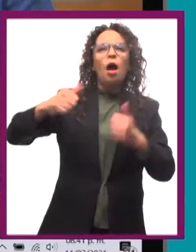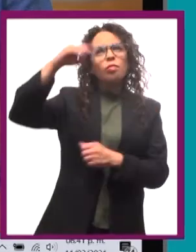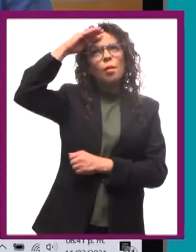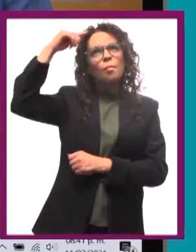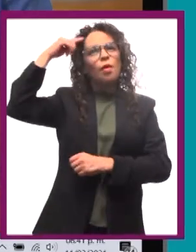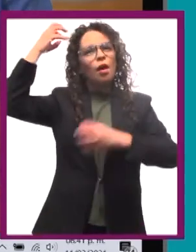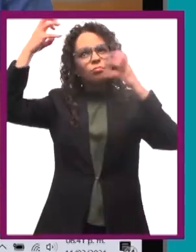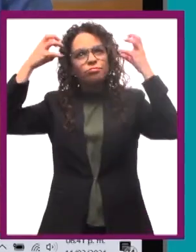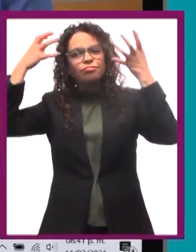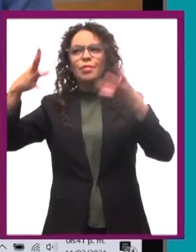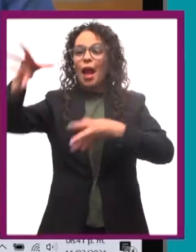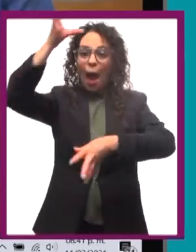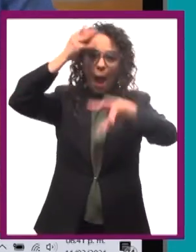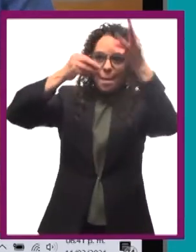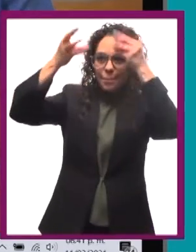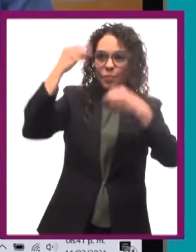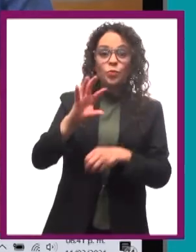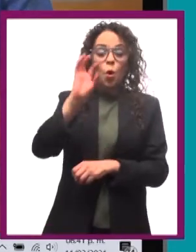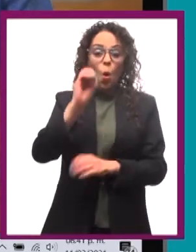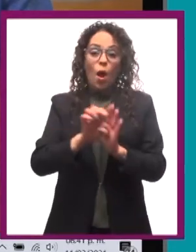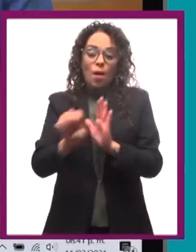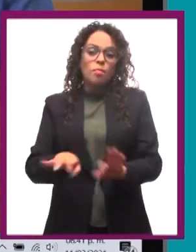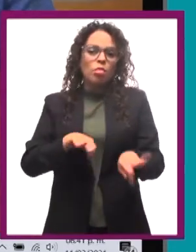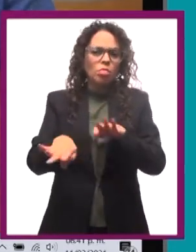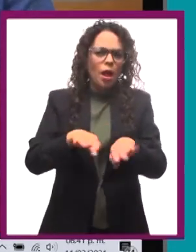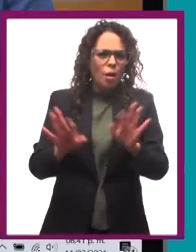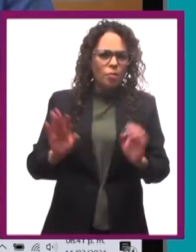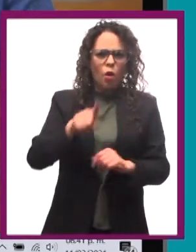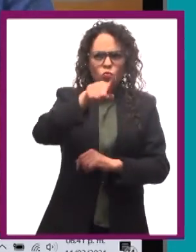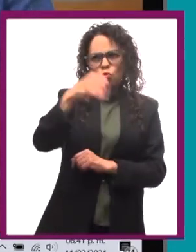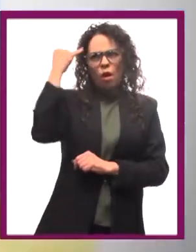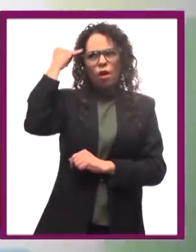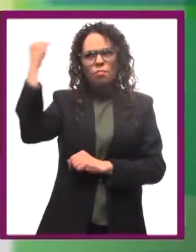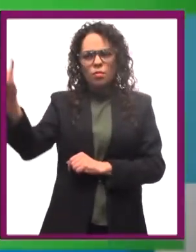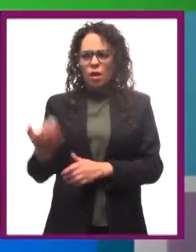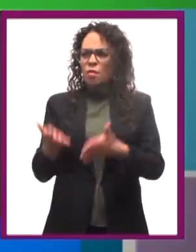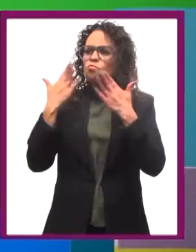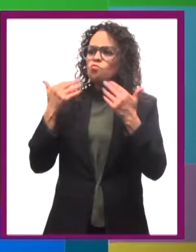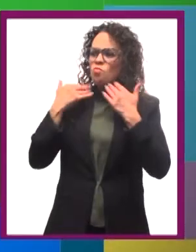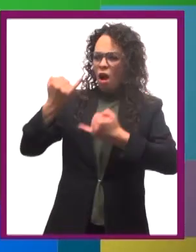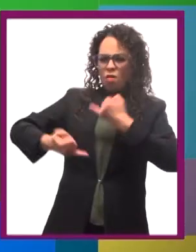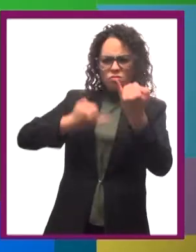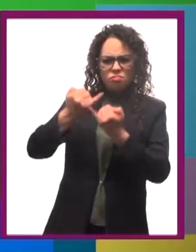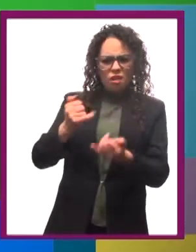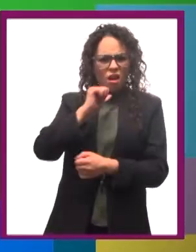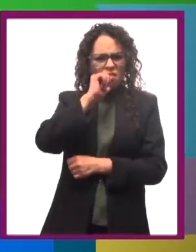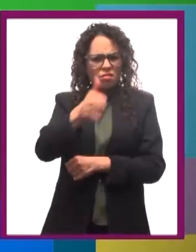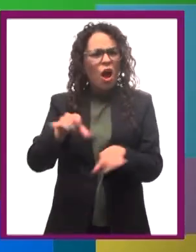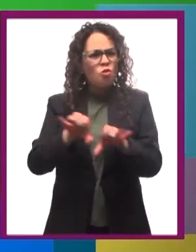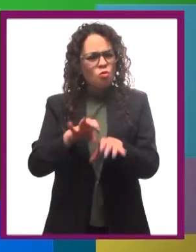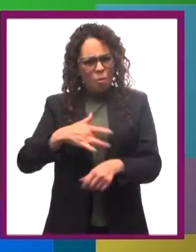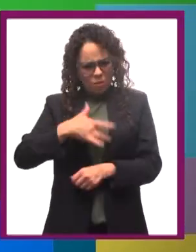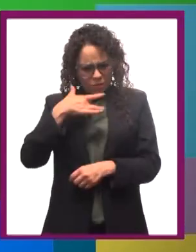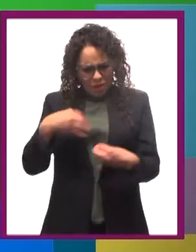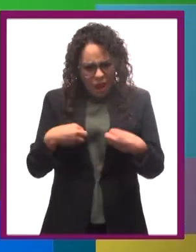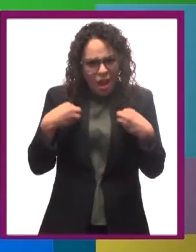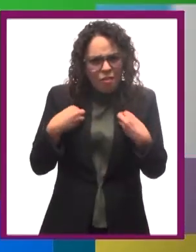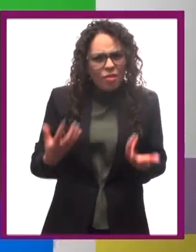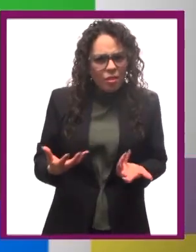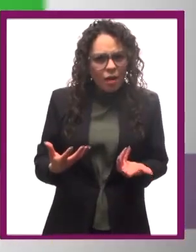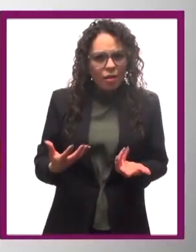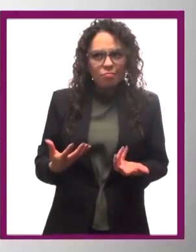la reflexión, como el aprendizaje o como el trabajo. ¿Te imaginas la vida sin el juego?